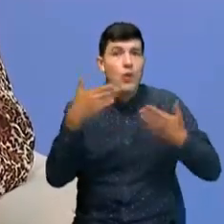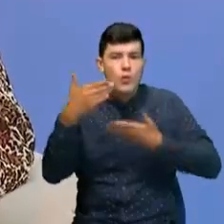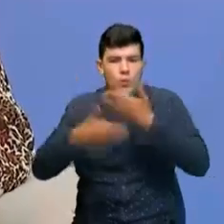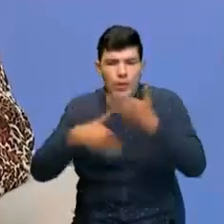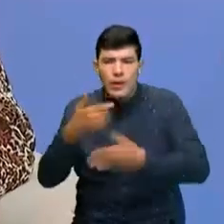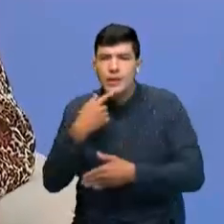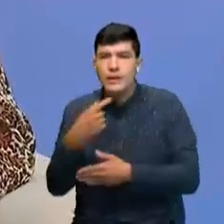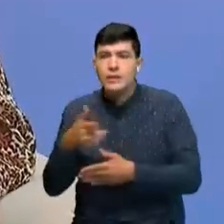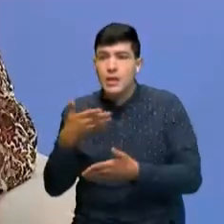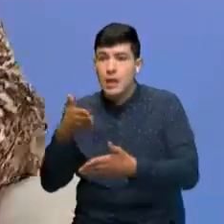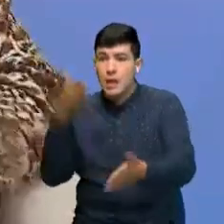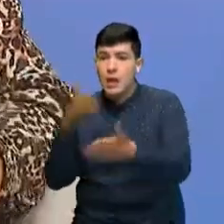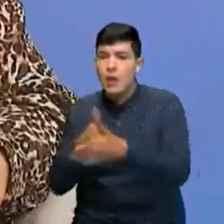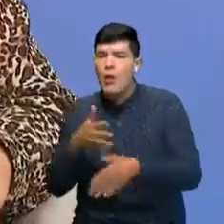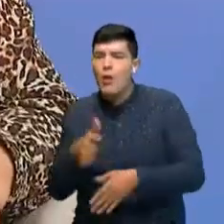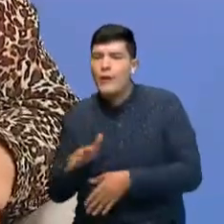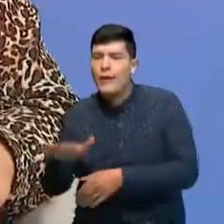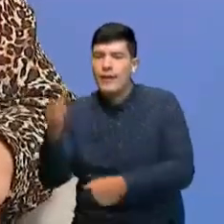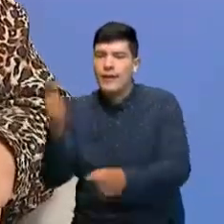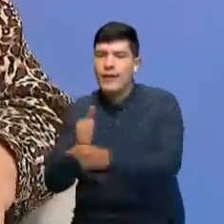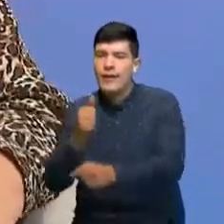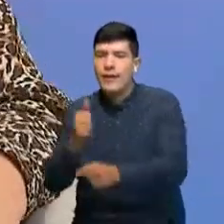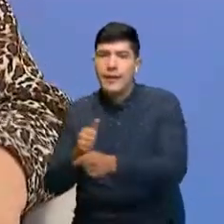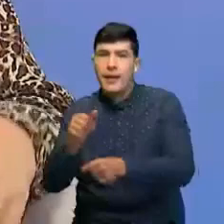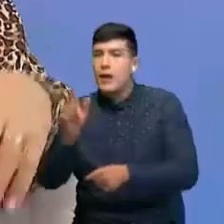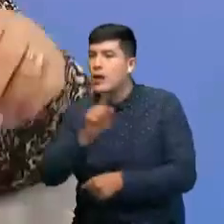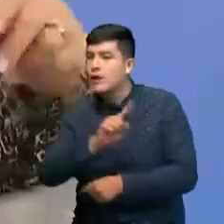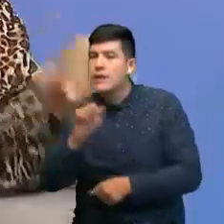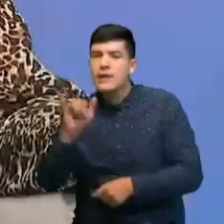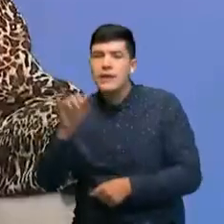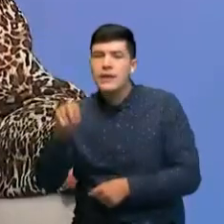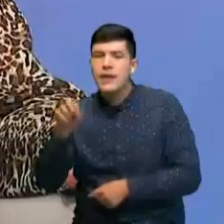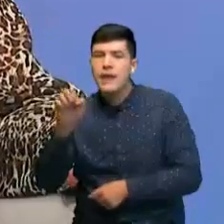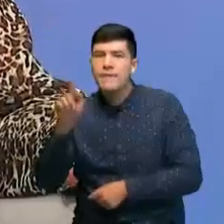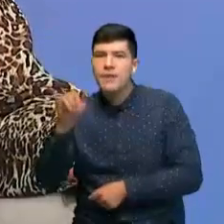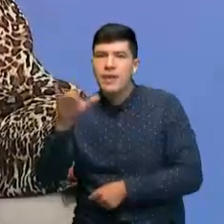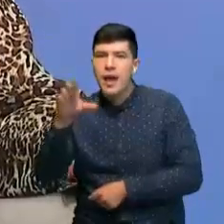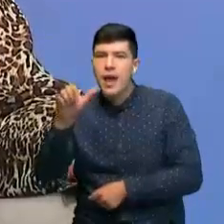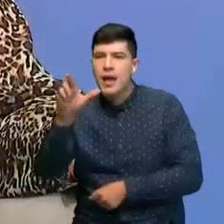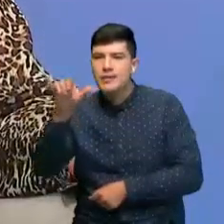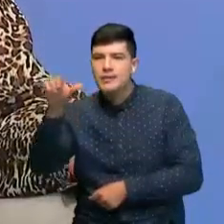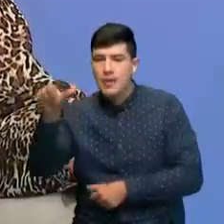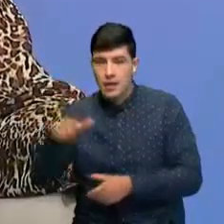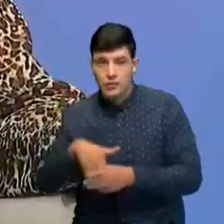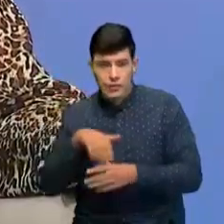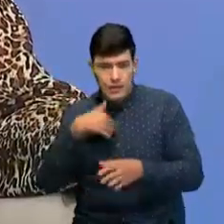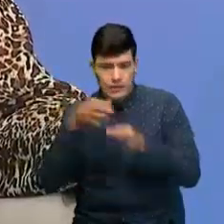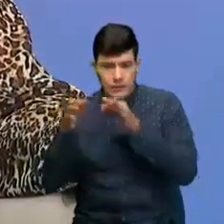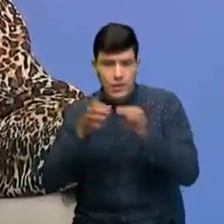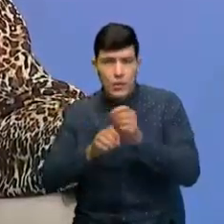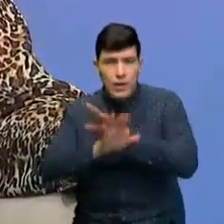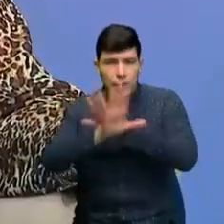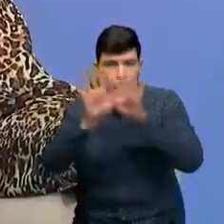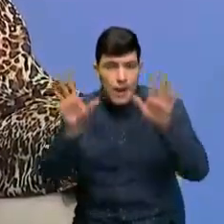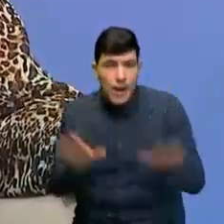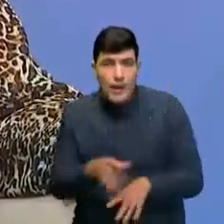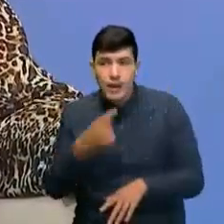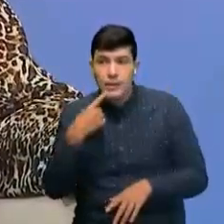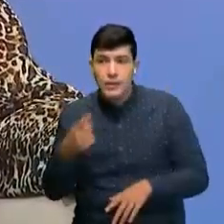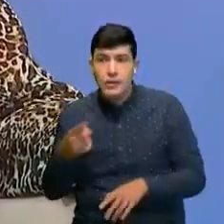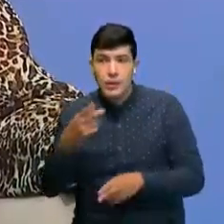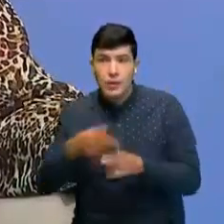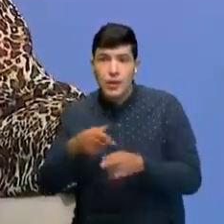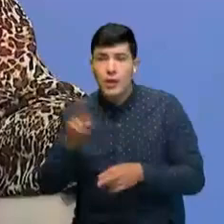llama ordinario laboral de ineficacia. Les aclaro a todos los televidentes y a las personas aquí presentes que no solamente se